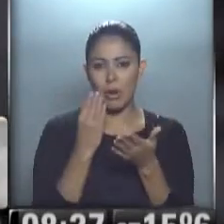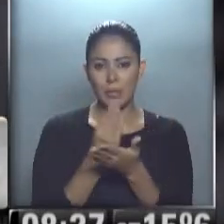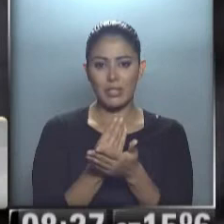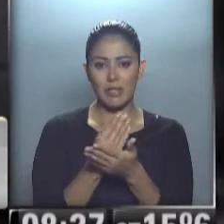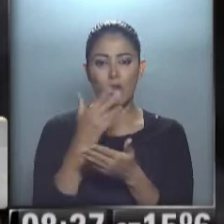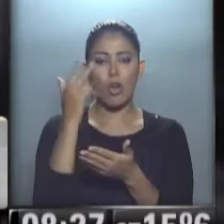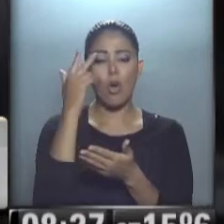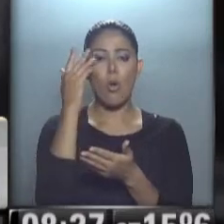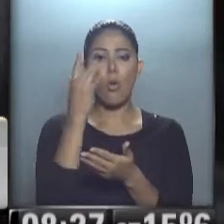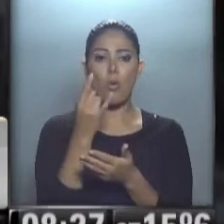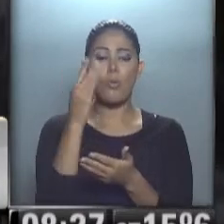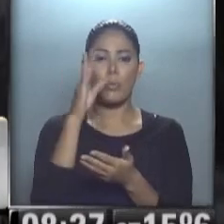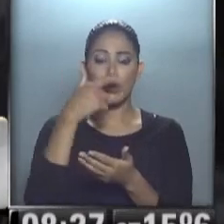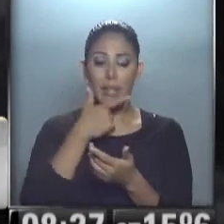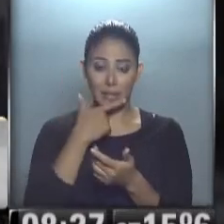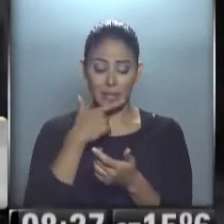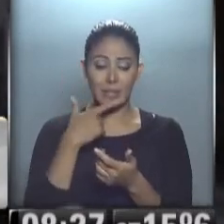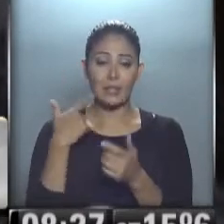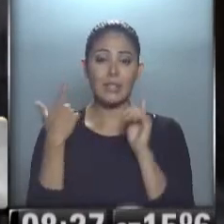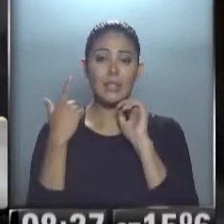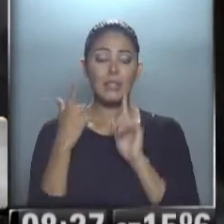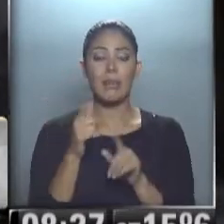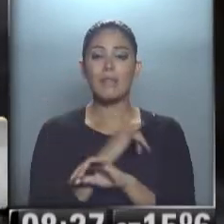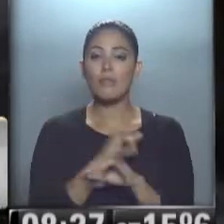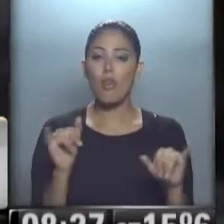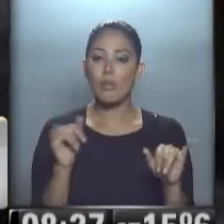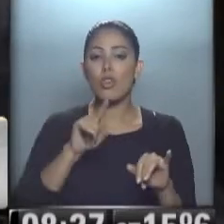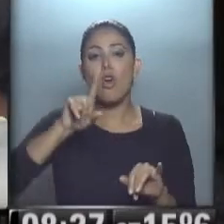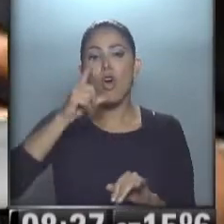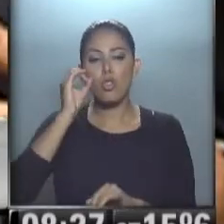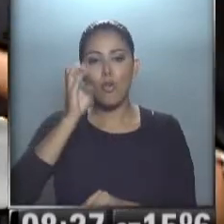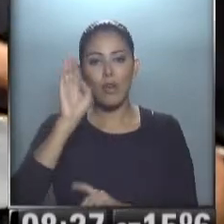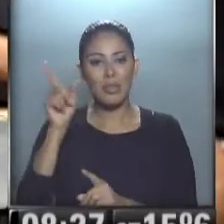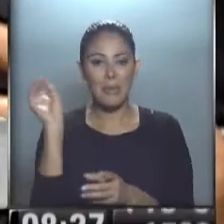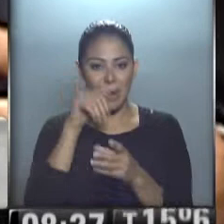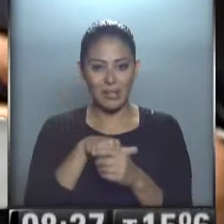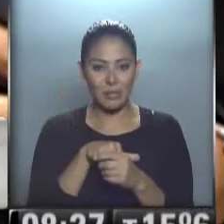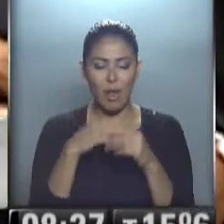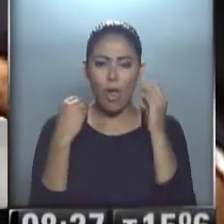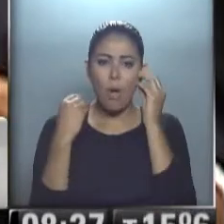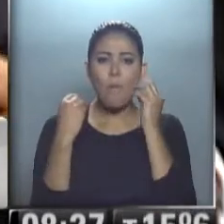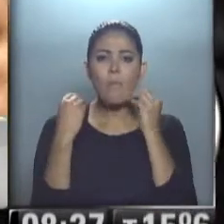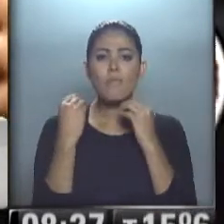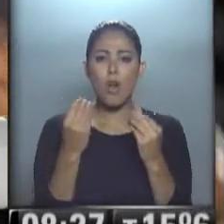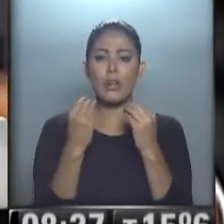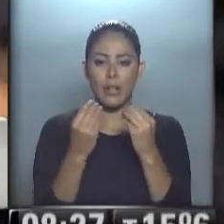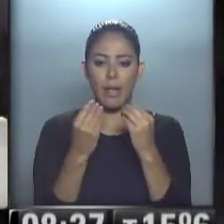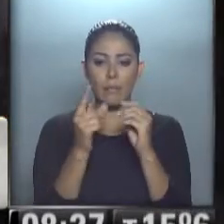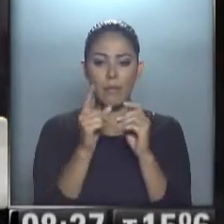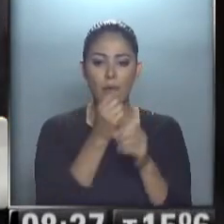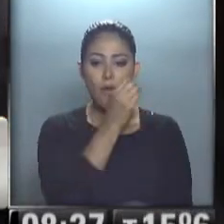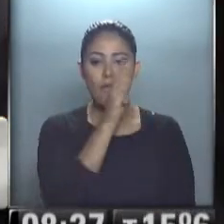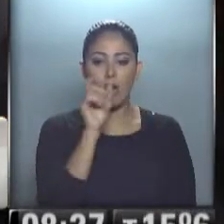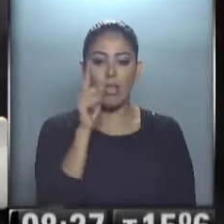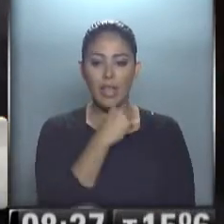v/s y se tiene alguna información de que algún otro banco también participó porque porque en ese caso los bancos suizos